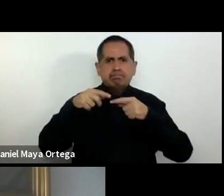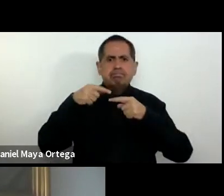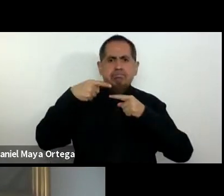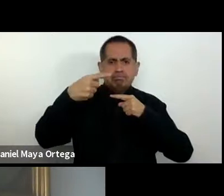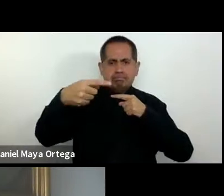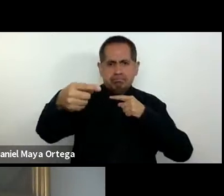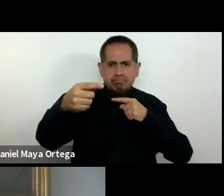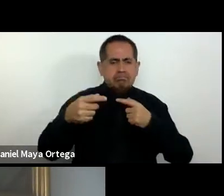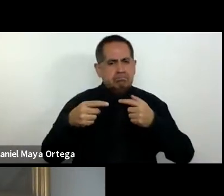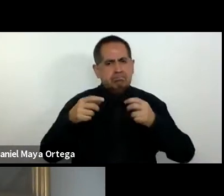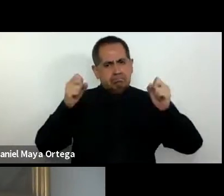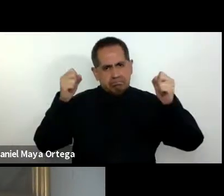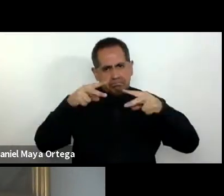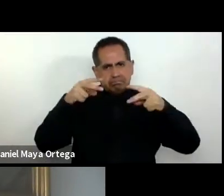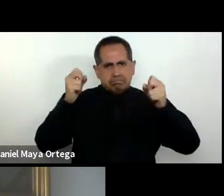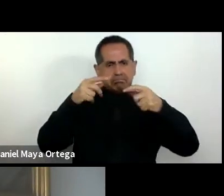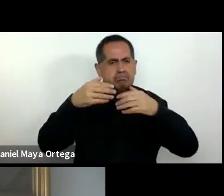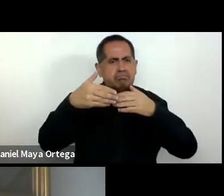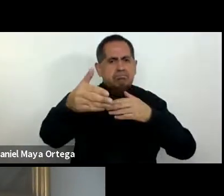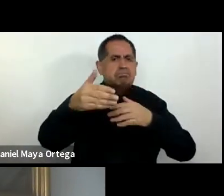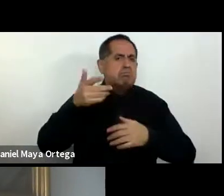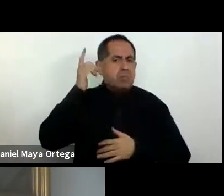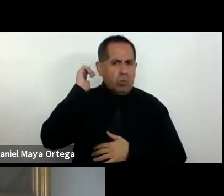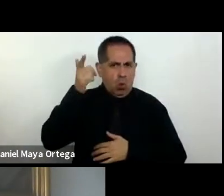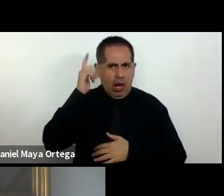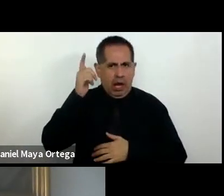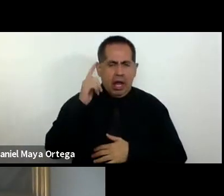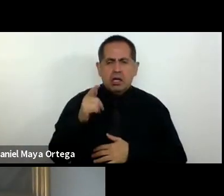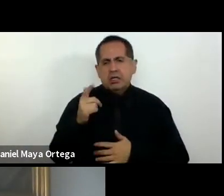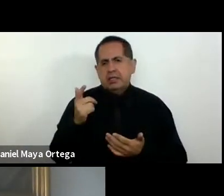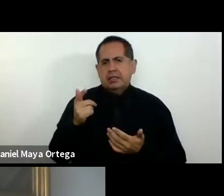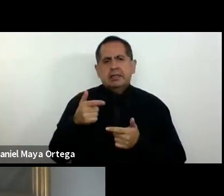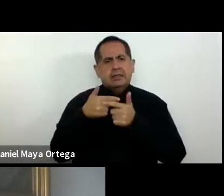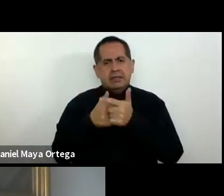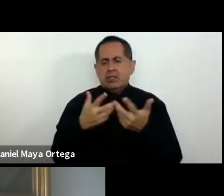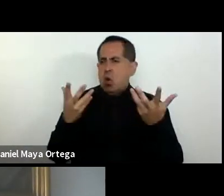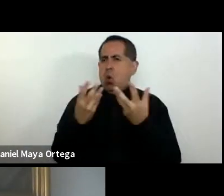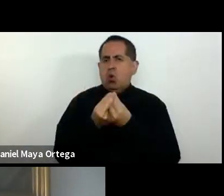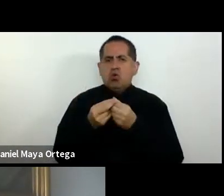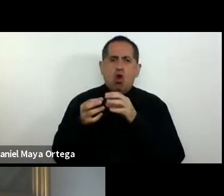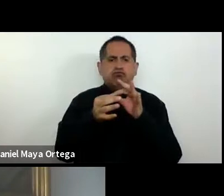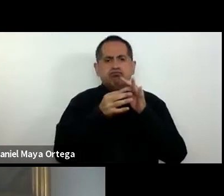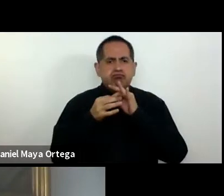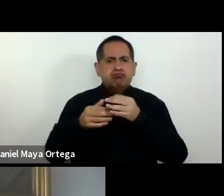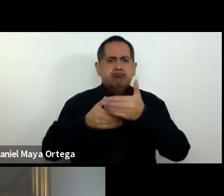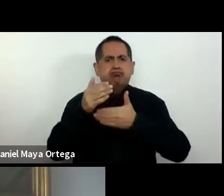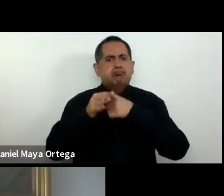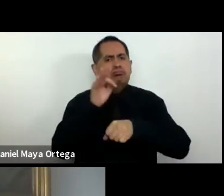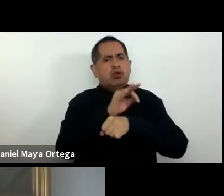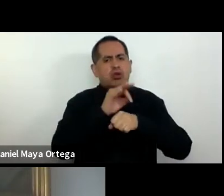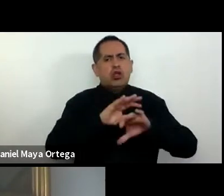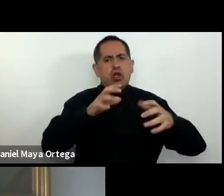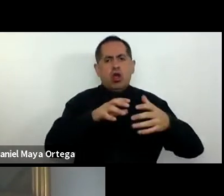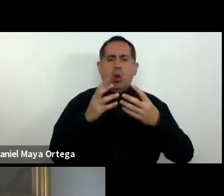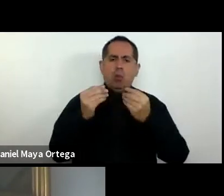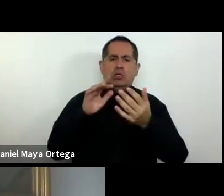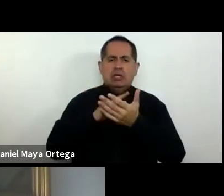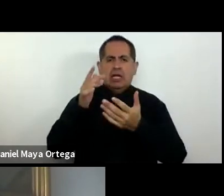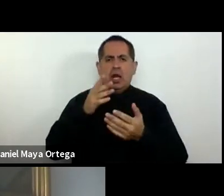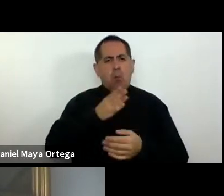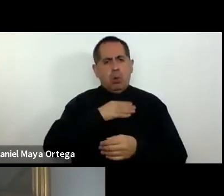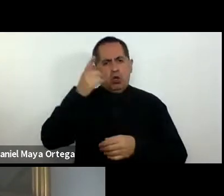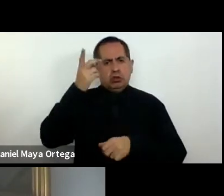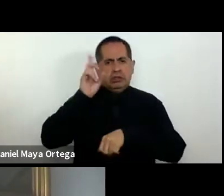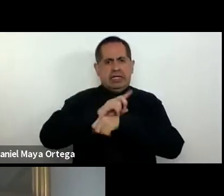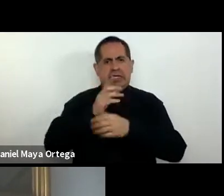esta plataforma y ojalá sigamos generando acciones de protección. Muchísimas gracias y que tengan buen